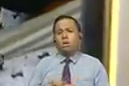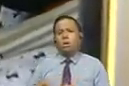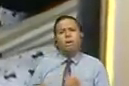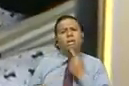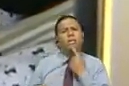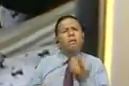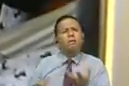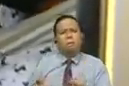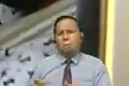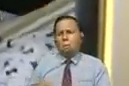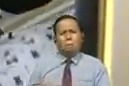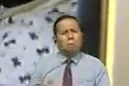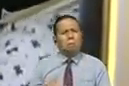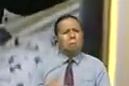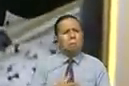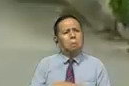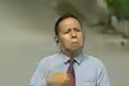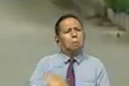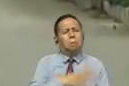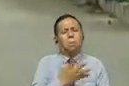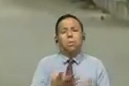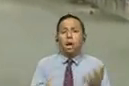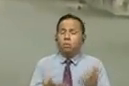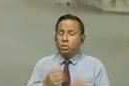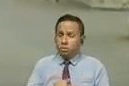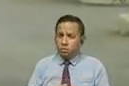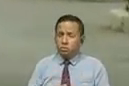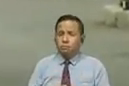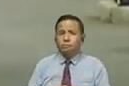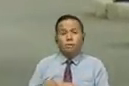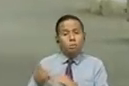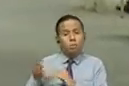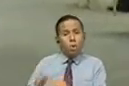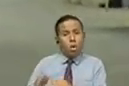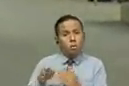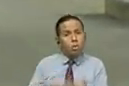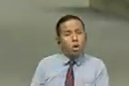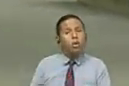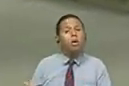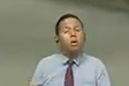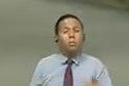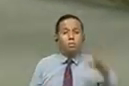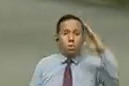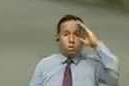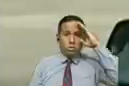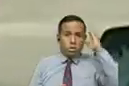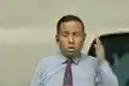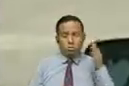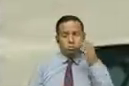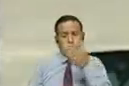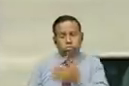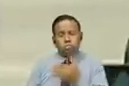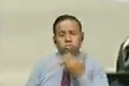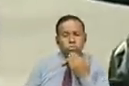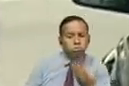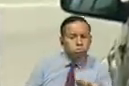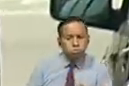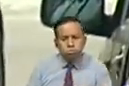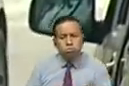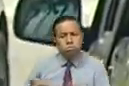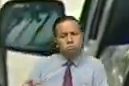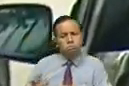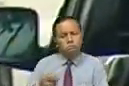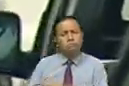dejarlos botados? Porque ya los han sacado muertos. Finalmente los cadáveres fueron levantados por elementos de criminalística para seguir con el procedimiento